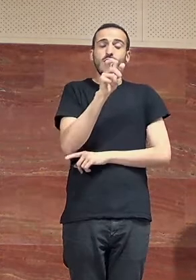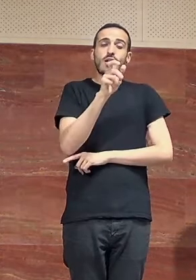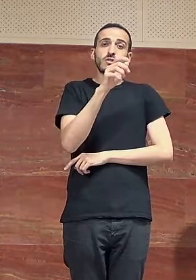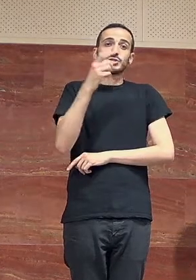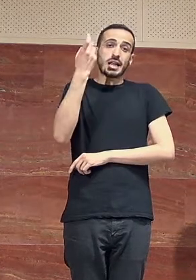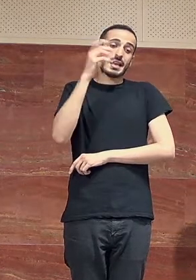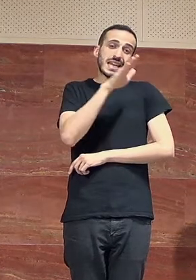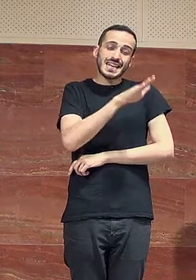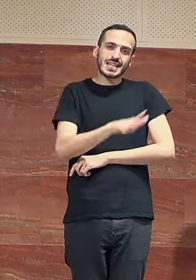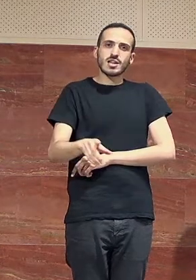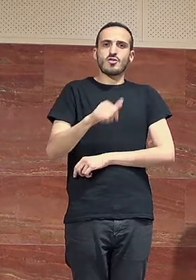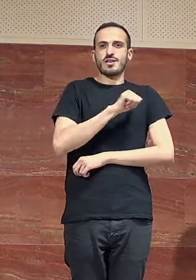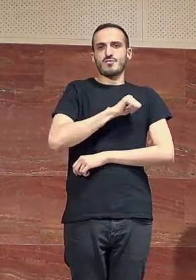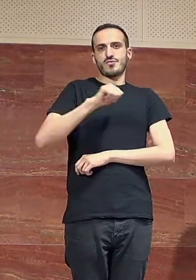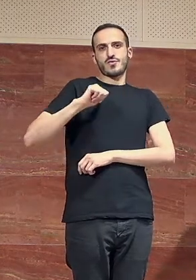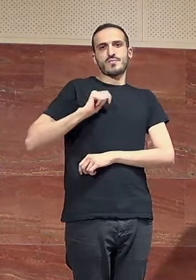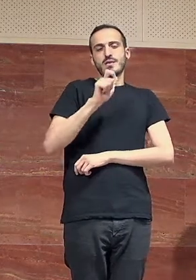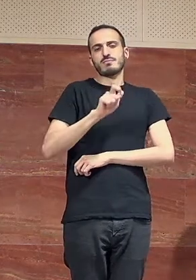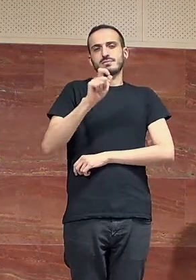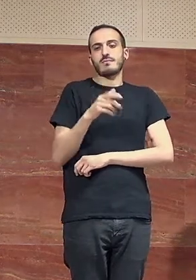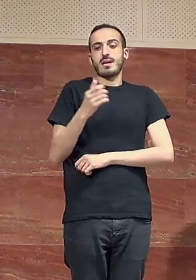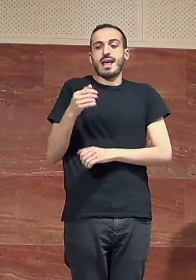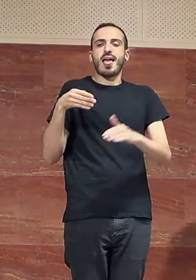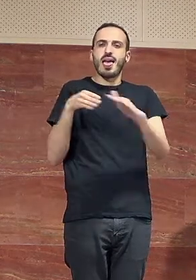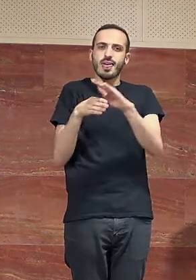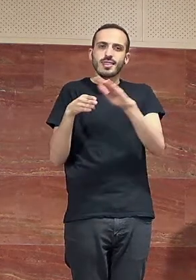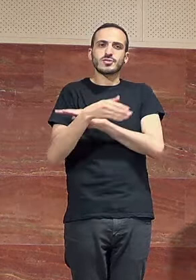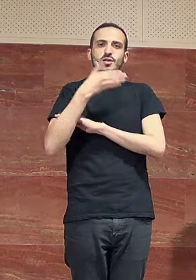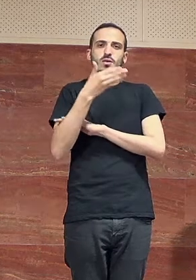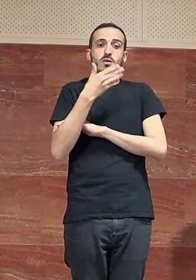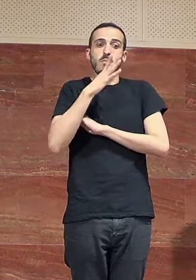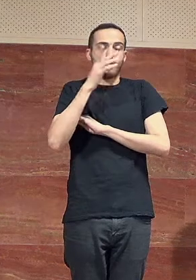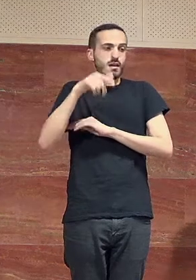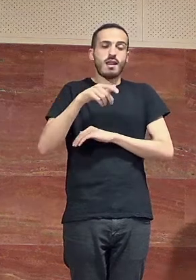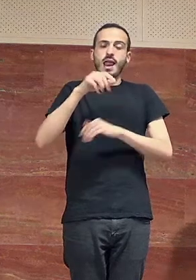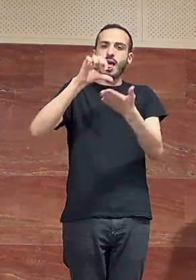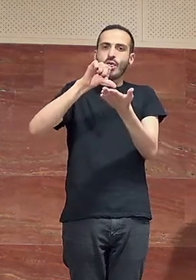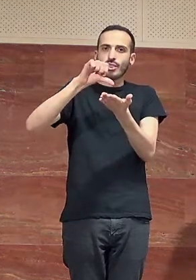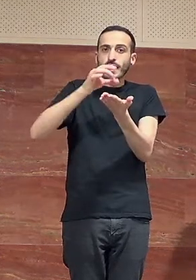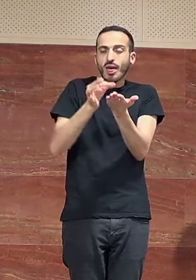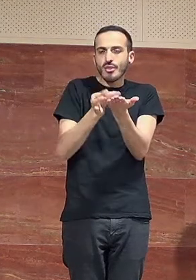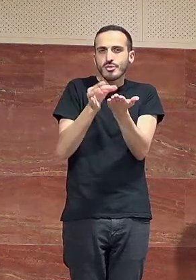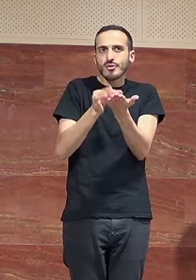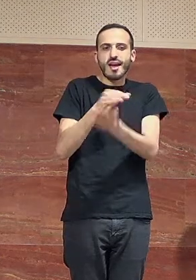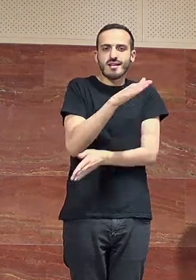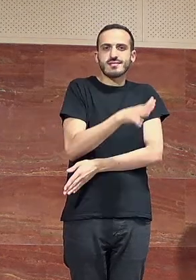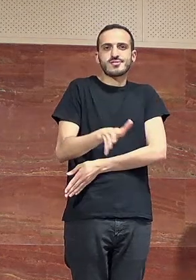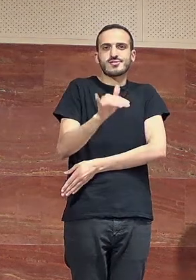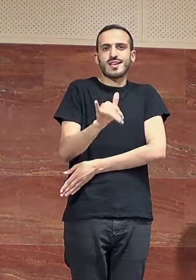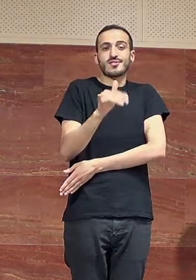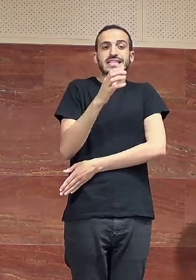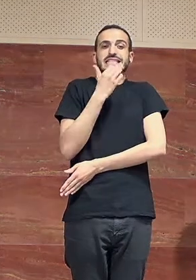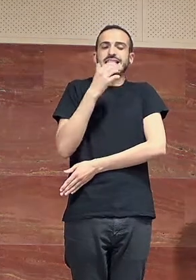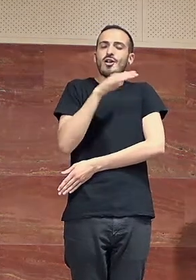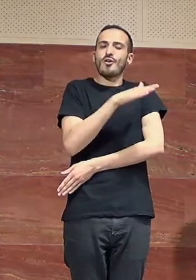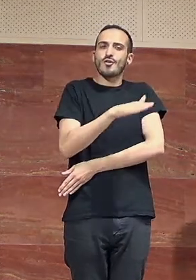Nuestro interés es que haya más desplazamiento a pie, porque entendemos que una ciudad con niños a pie moviéndose por ella, con seguridad, es una ciudad mejor para